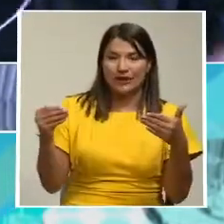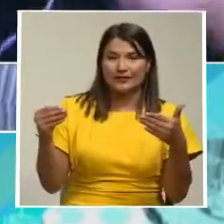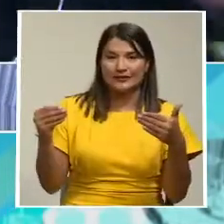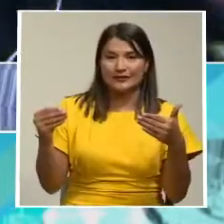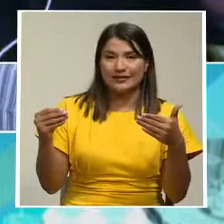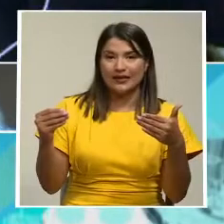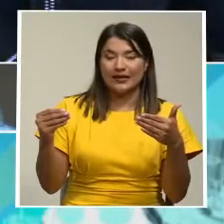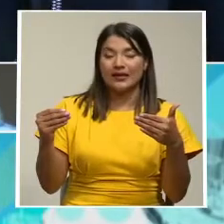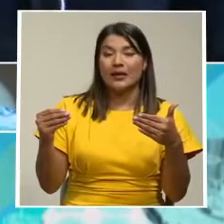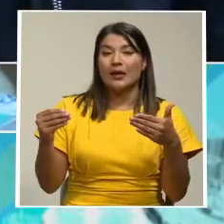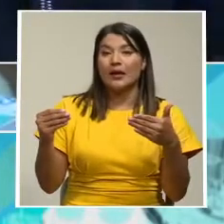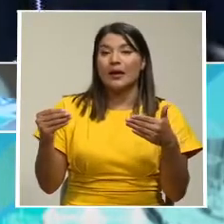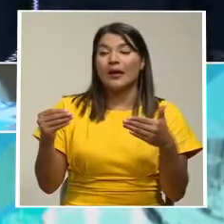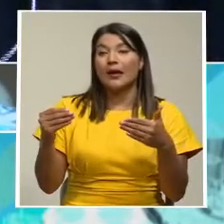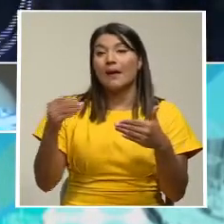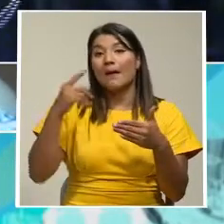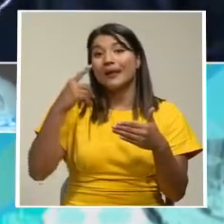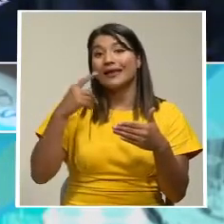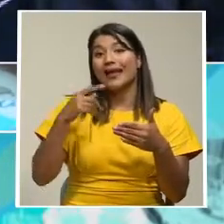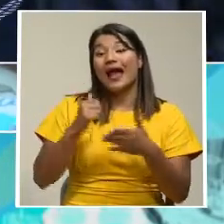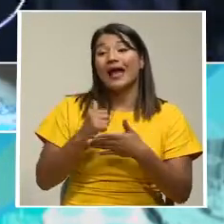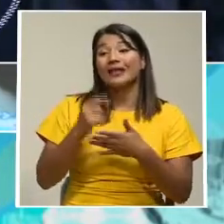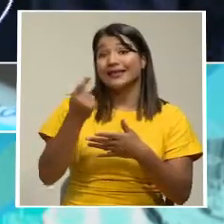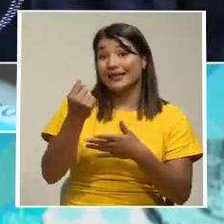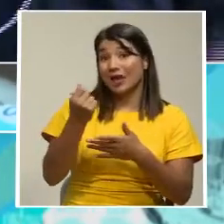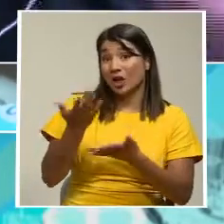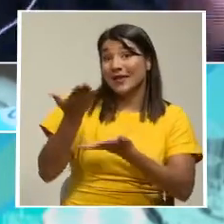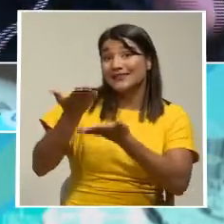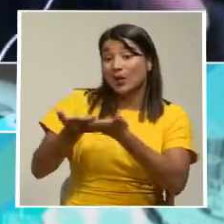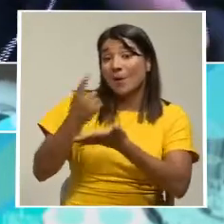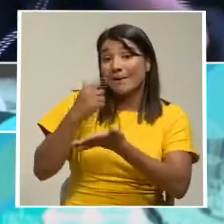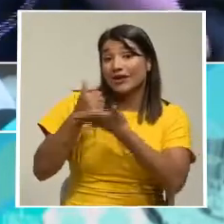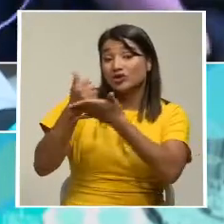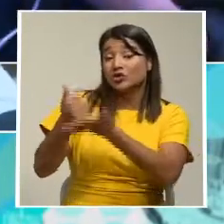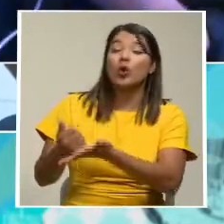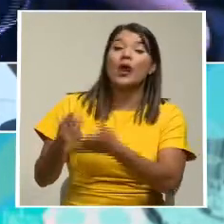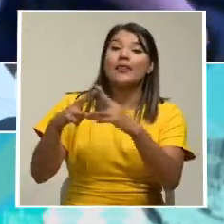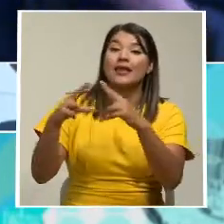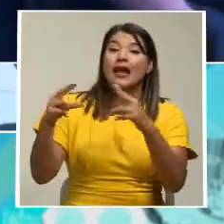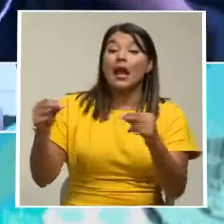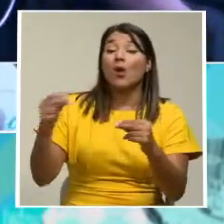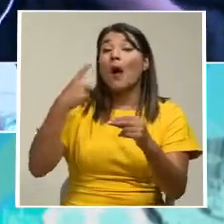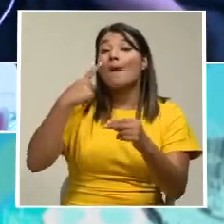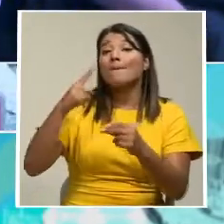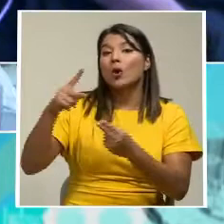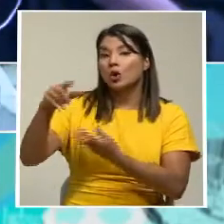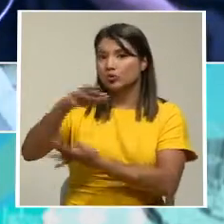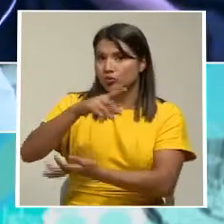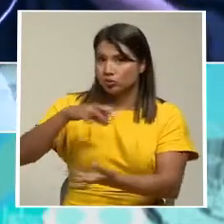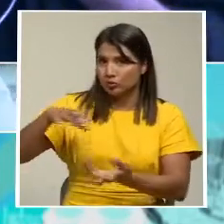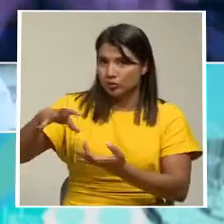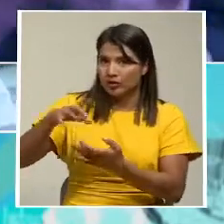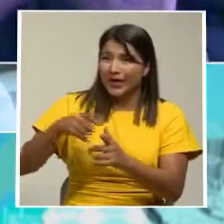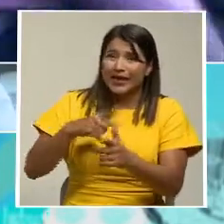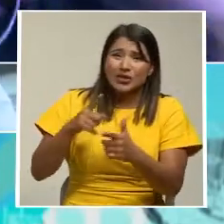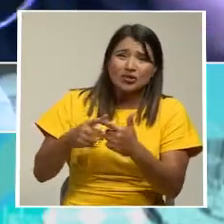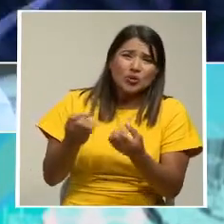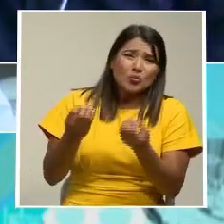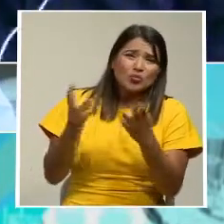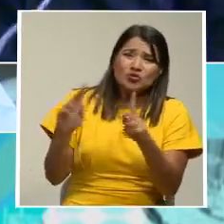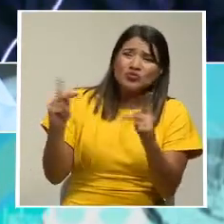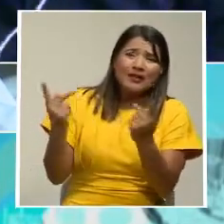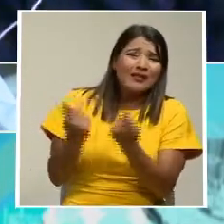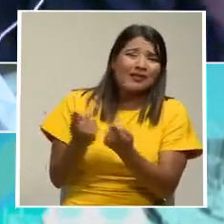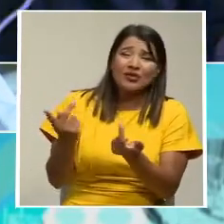la ayuda que llegó a Nicaragua por el huracán Mitch en 1998. Entonces, estos partidos tienen tan poco prestigio,